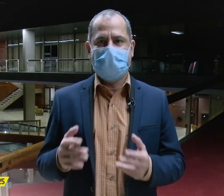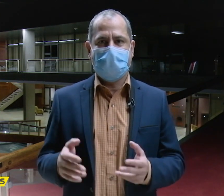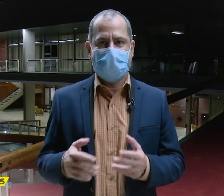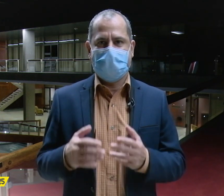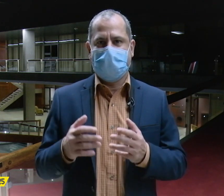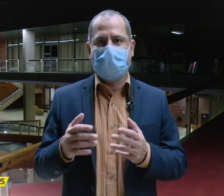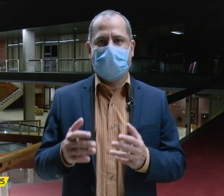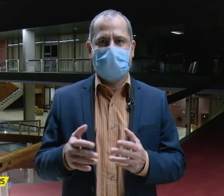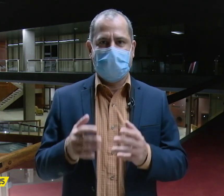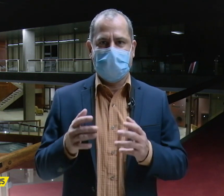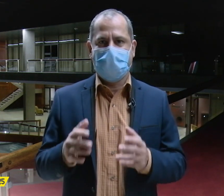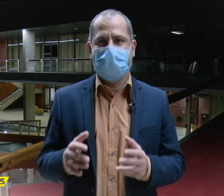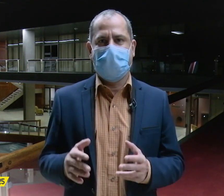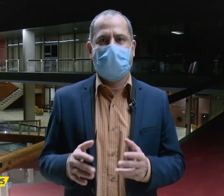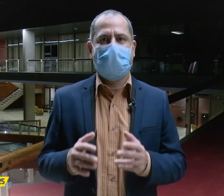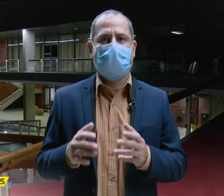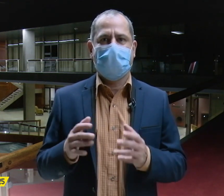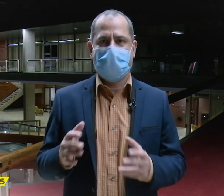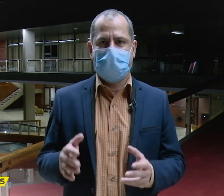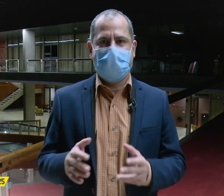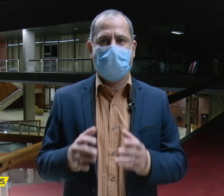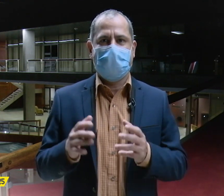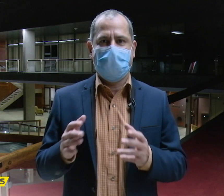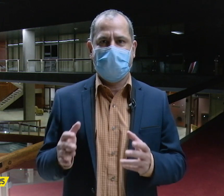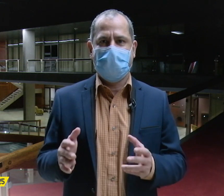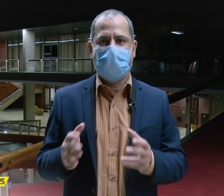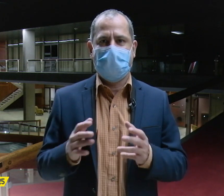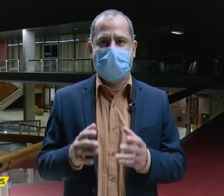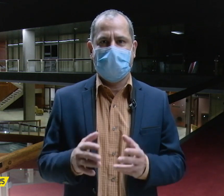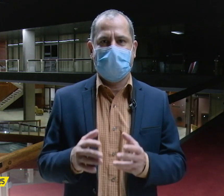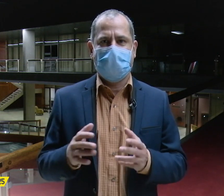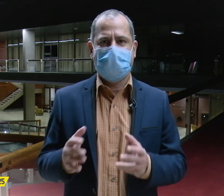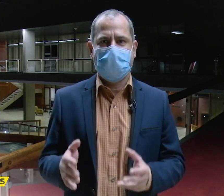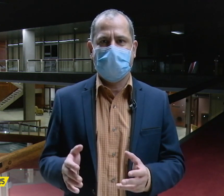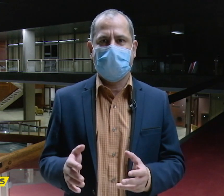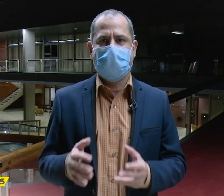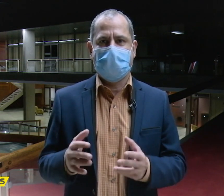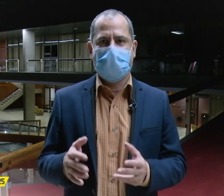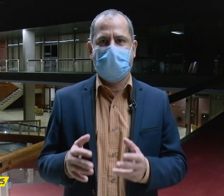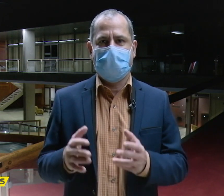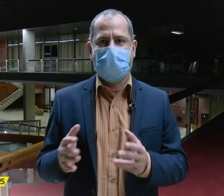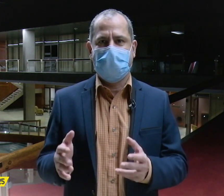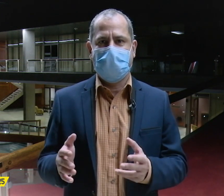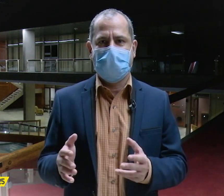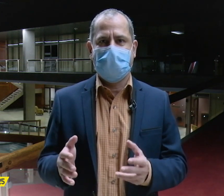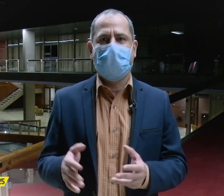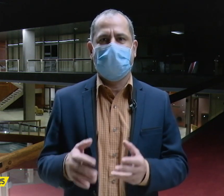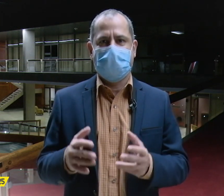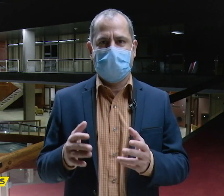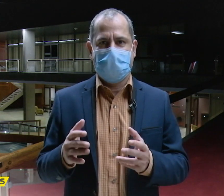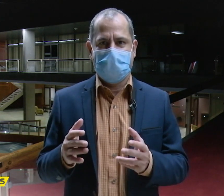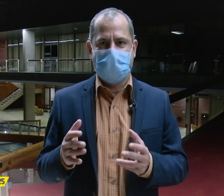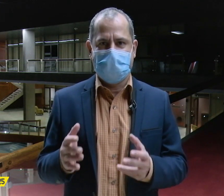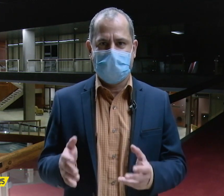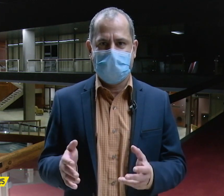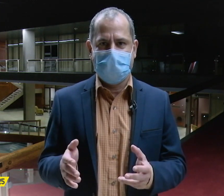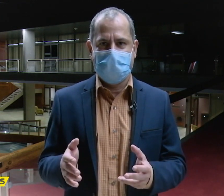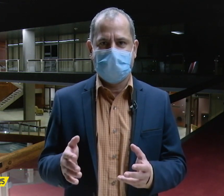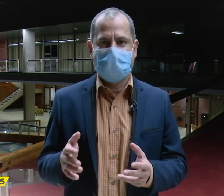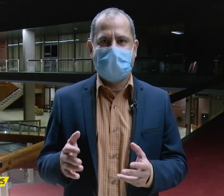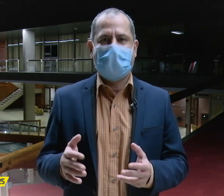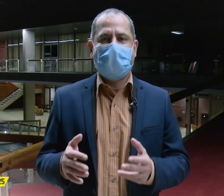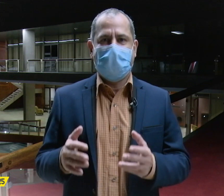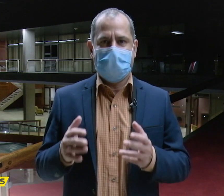Esto por cuanto la Constitución Política no contempla la figura y la interpretación por parte del plenario legislativo al presidente de la